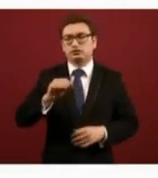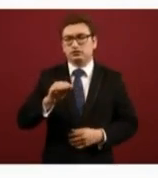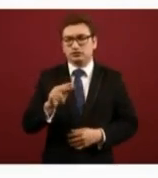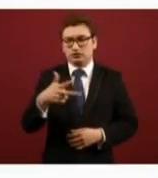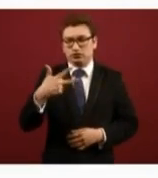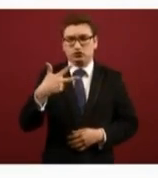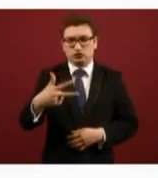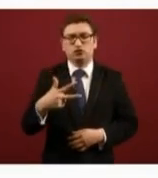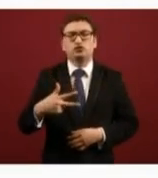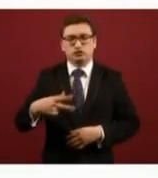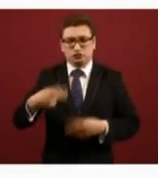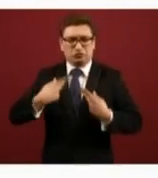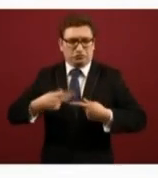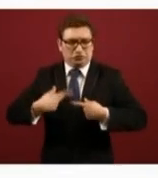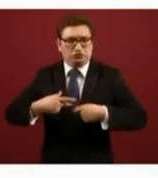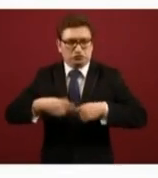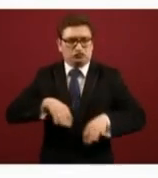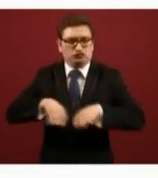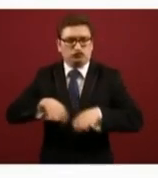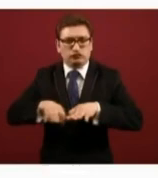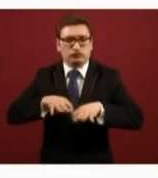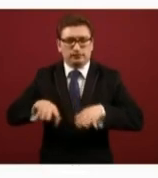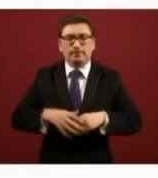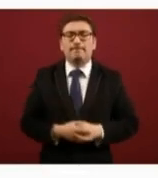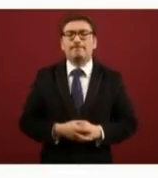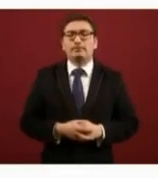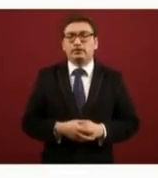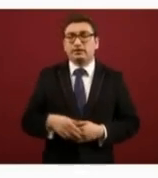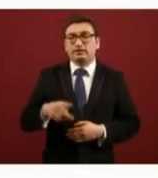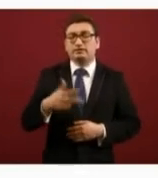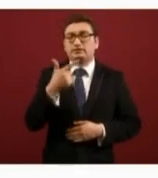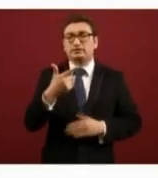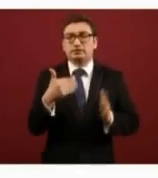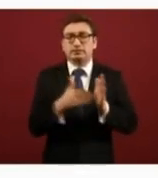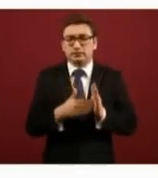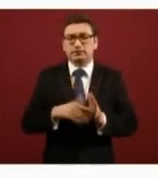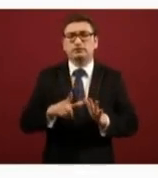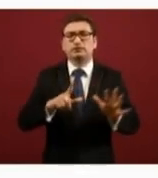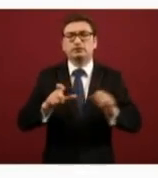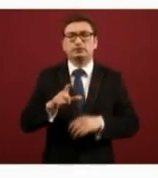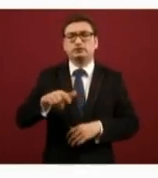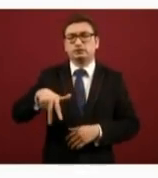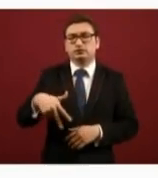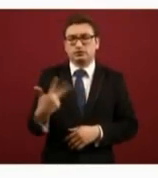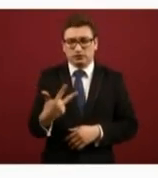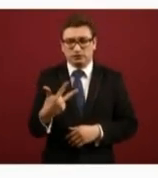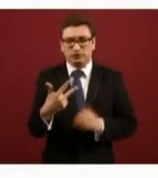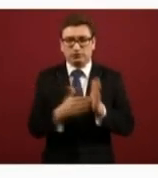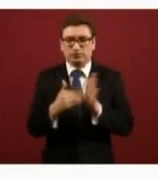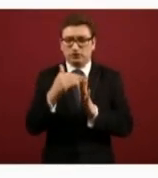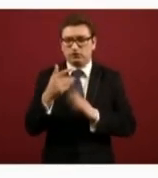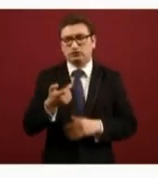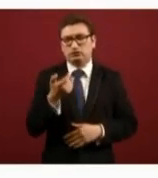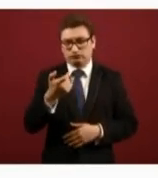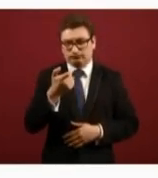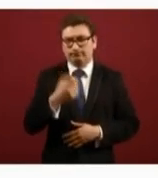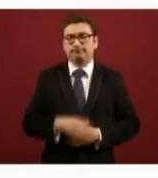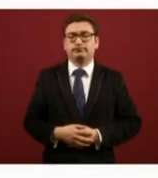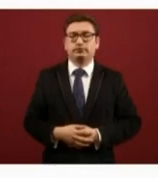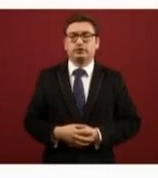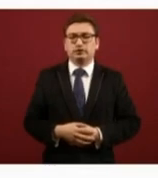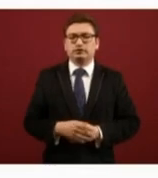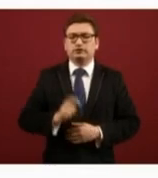1.433.798 pequeños y medianos productores, con un monto de 7.713 millones de pesos.